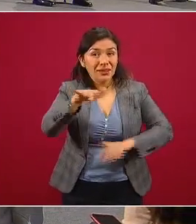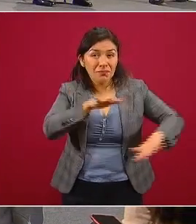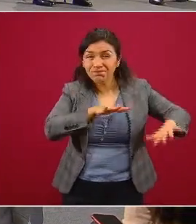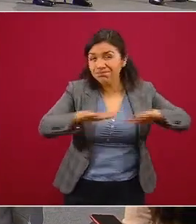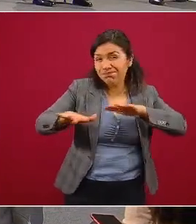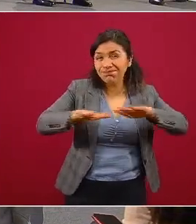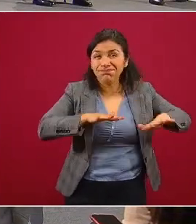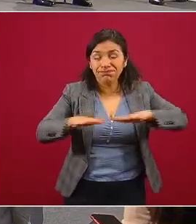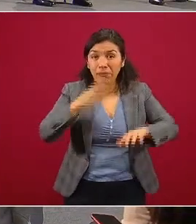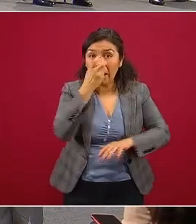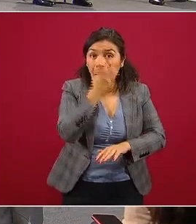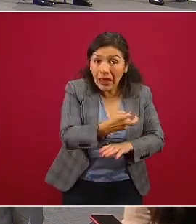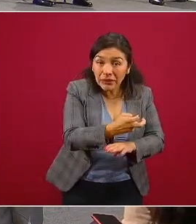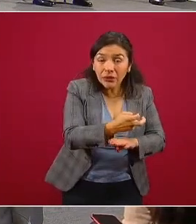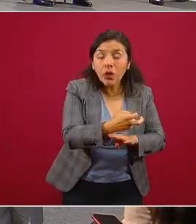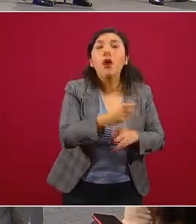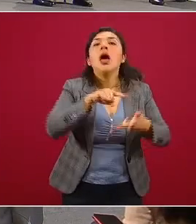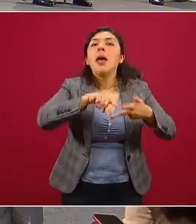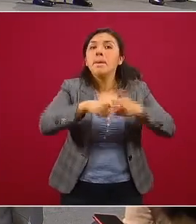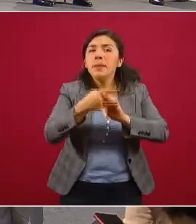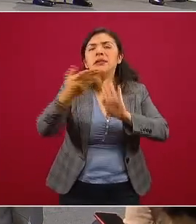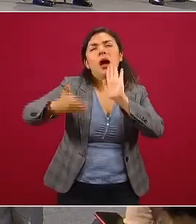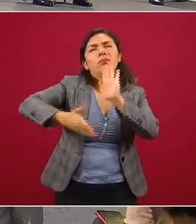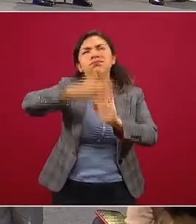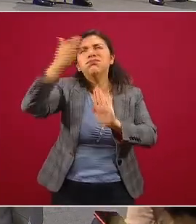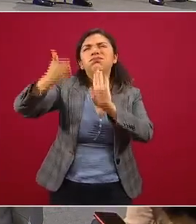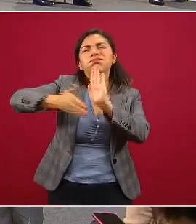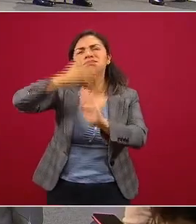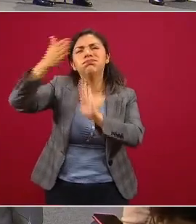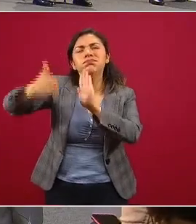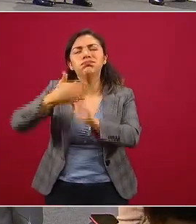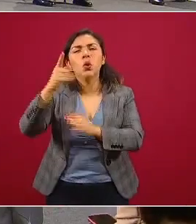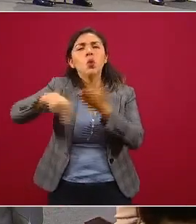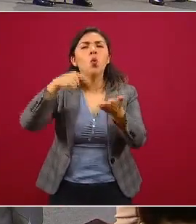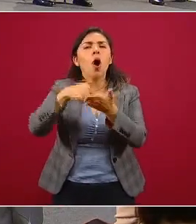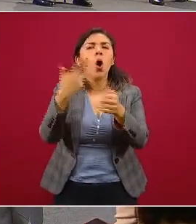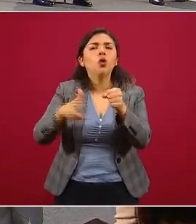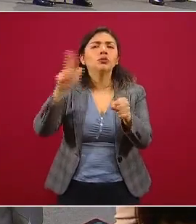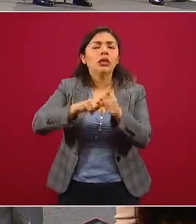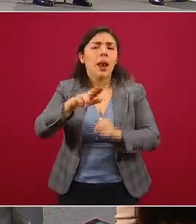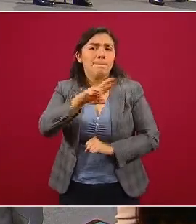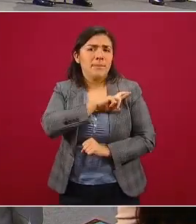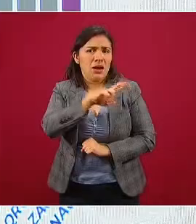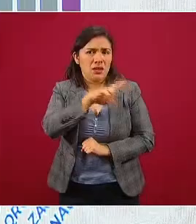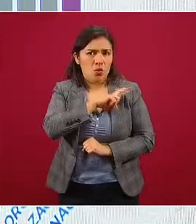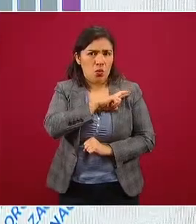2017, se empezó a construir un hospital privado